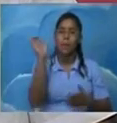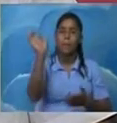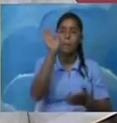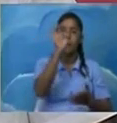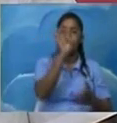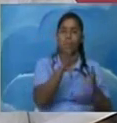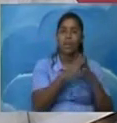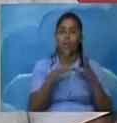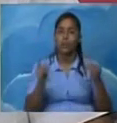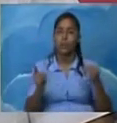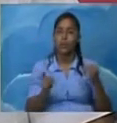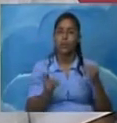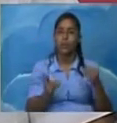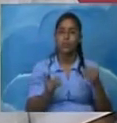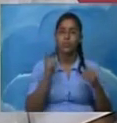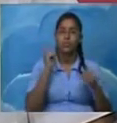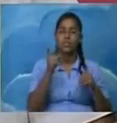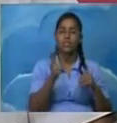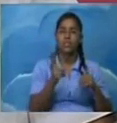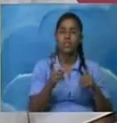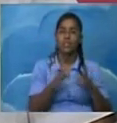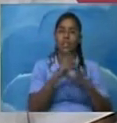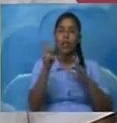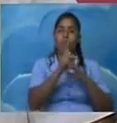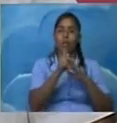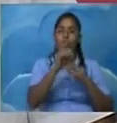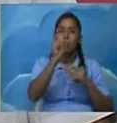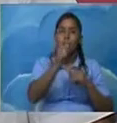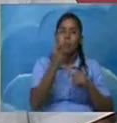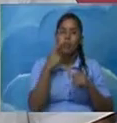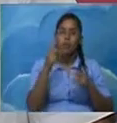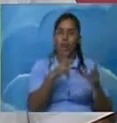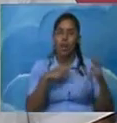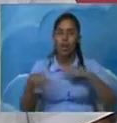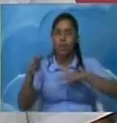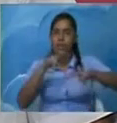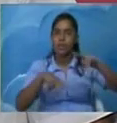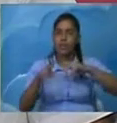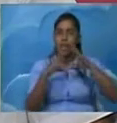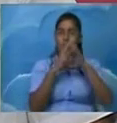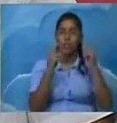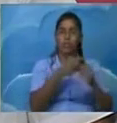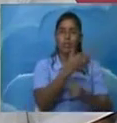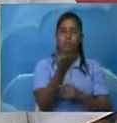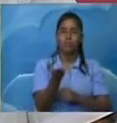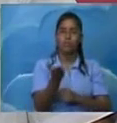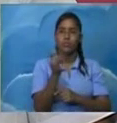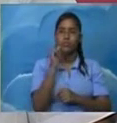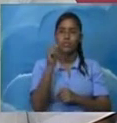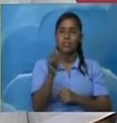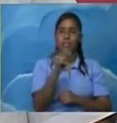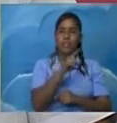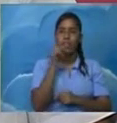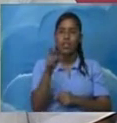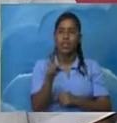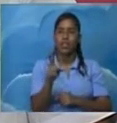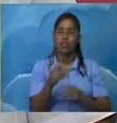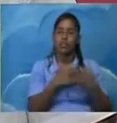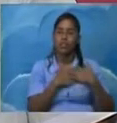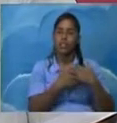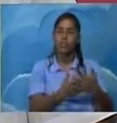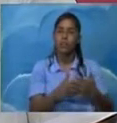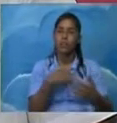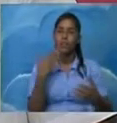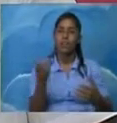el Evangelio. El apóstol Pablo fue a visitar a los apóstoles y ellos le recomendaron que